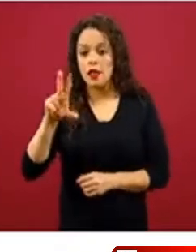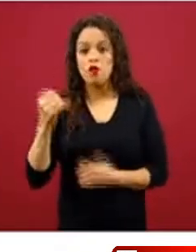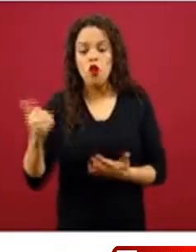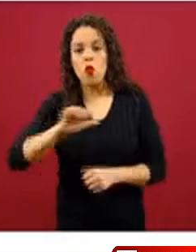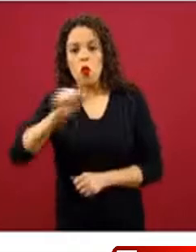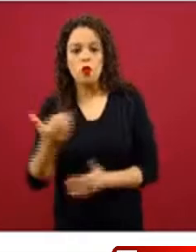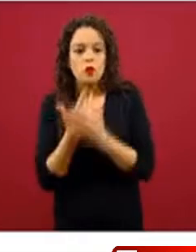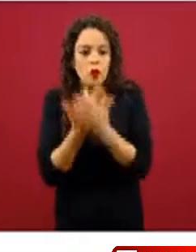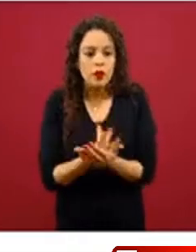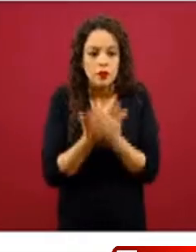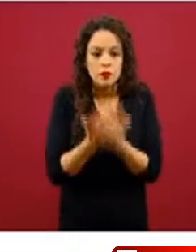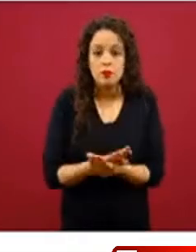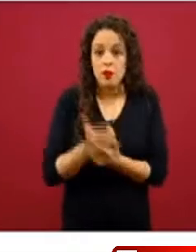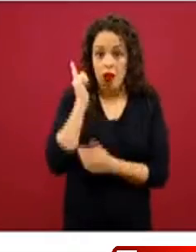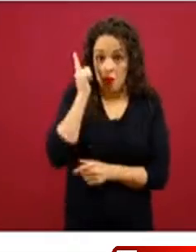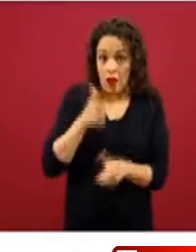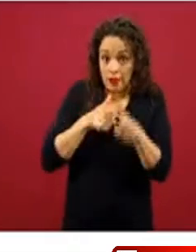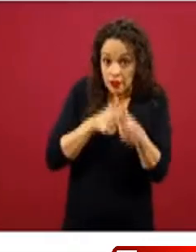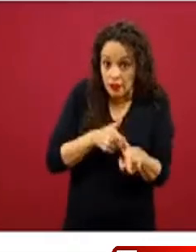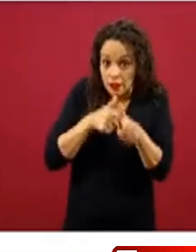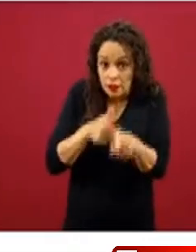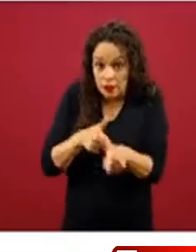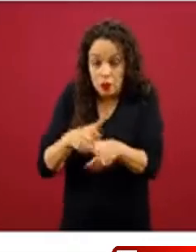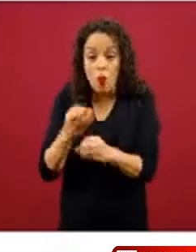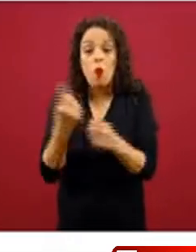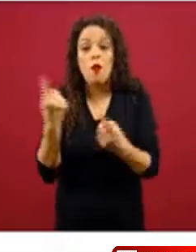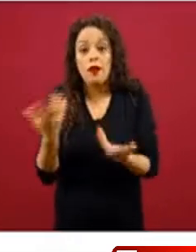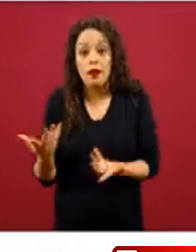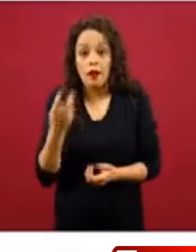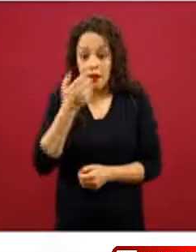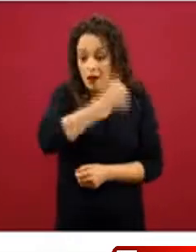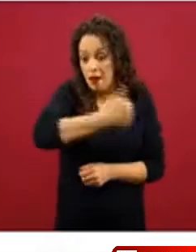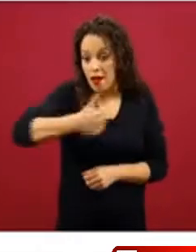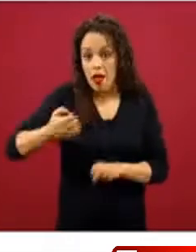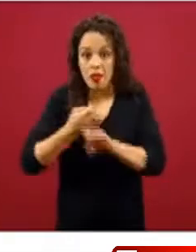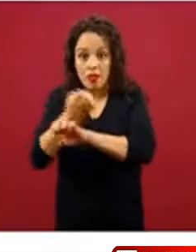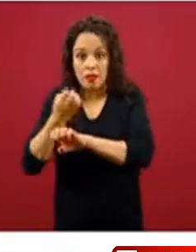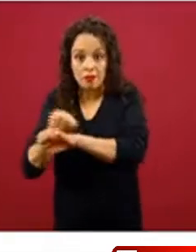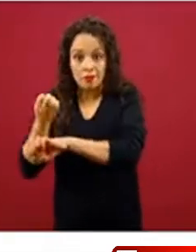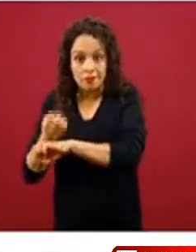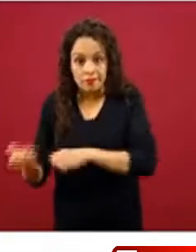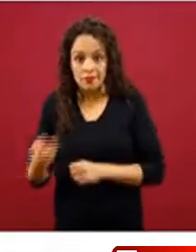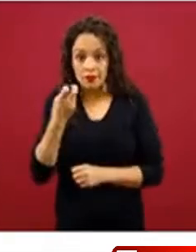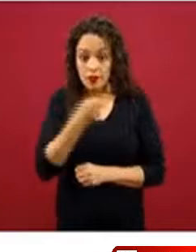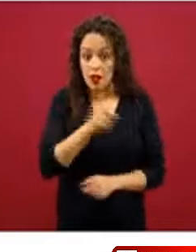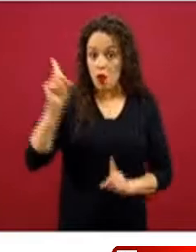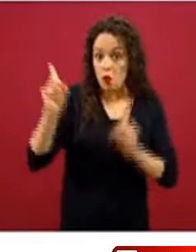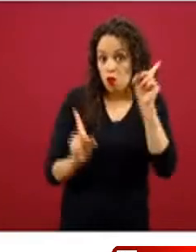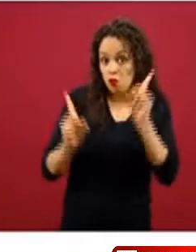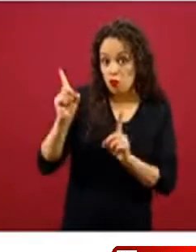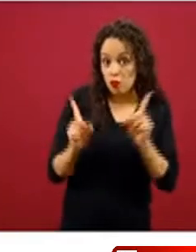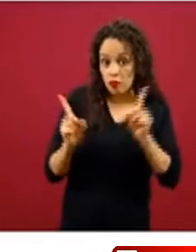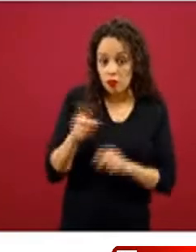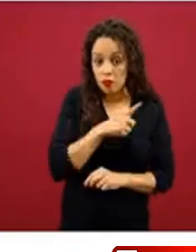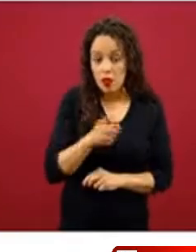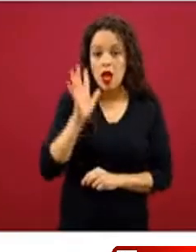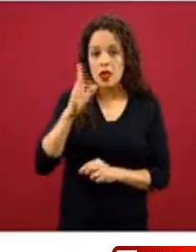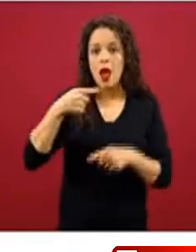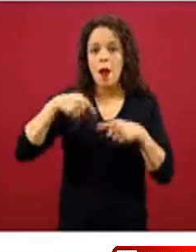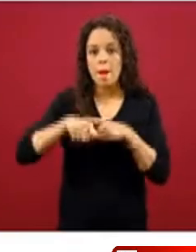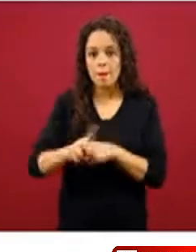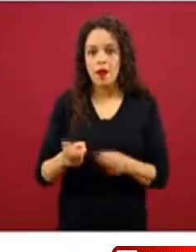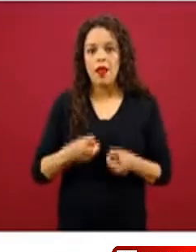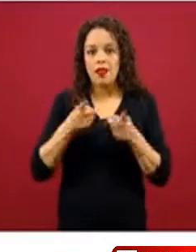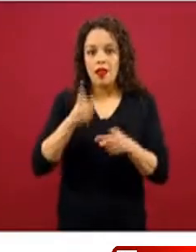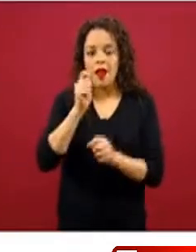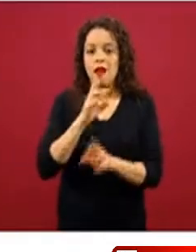de crecimiento que puede haber para cada una de ellas en la medida que estos casos sospechosos empiecen a tener